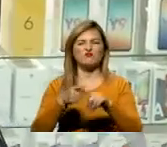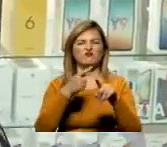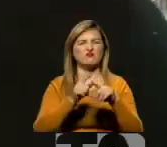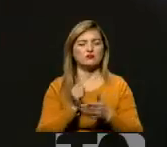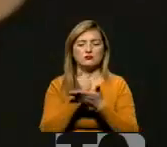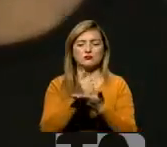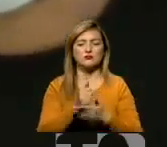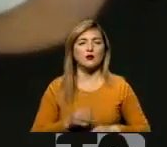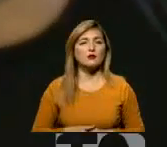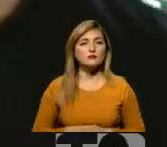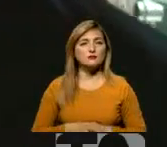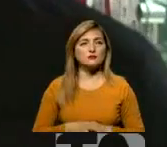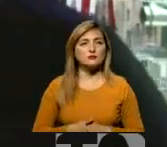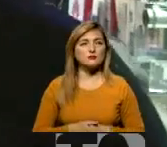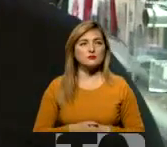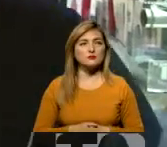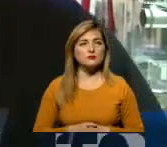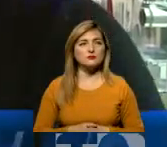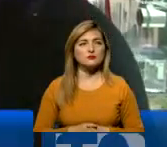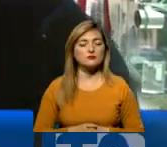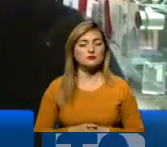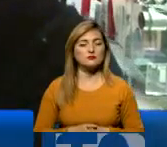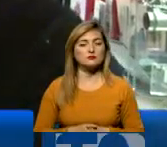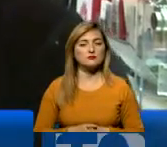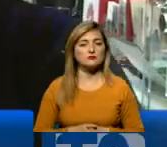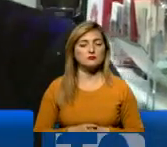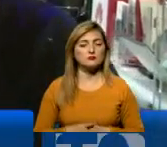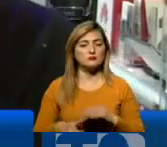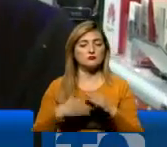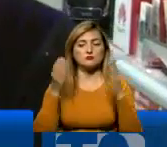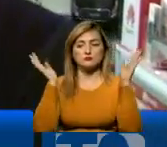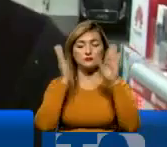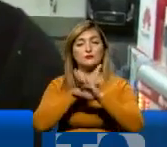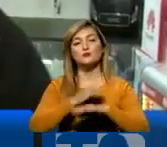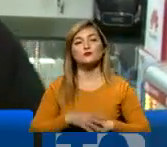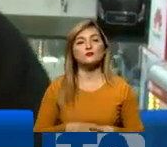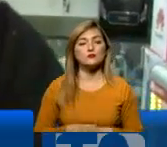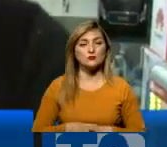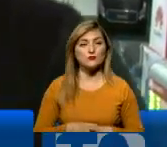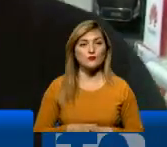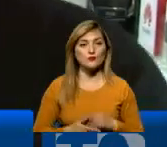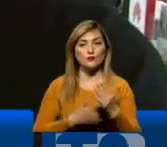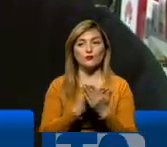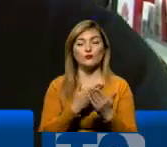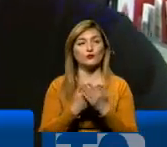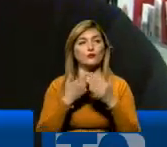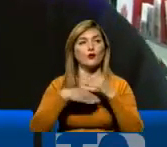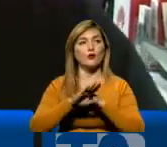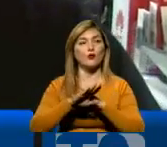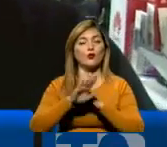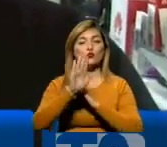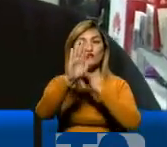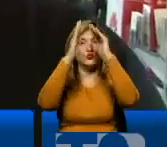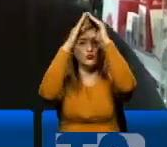una gran ayuda. Nosotros también tenemos lo que son envíos ya gratis. Por esta temporada estamos ofreciendo lo que son envíos a sus